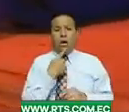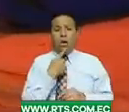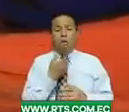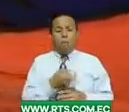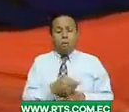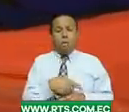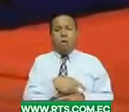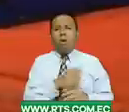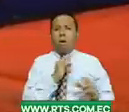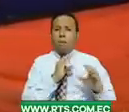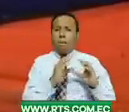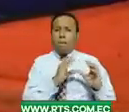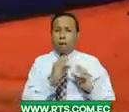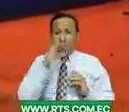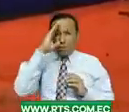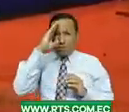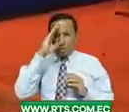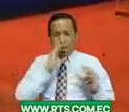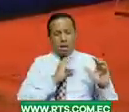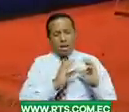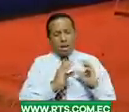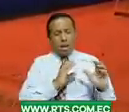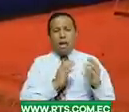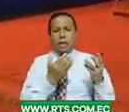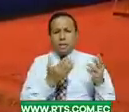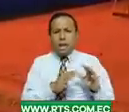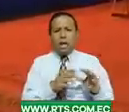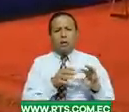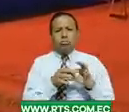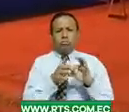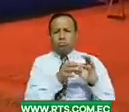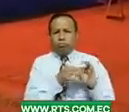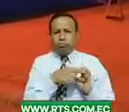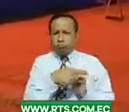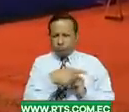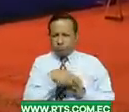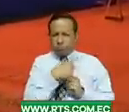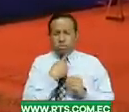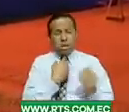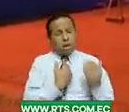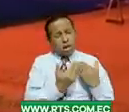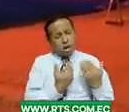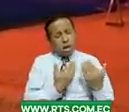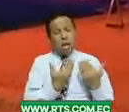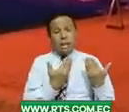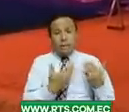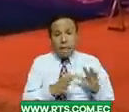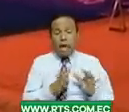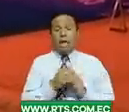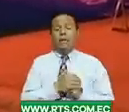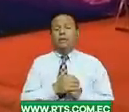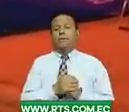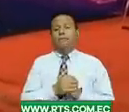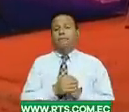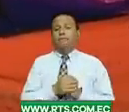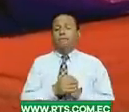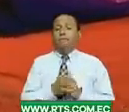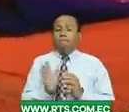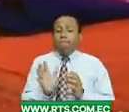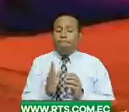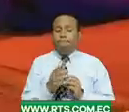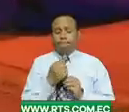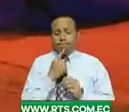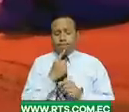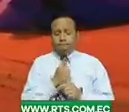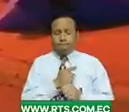Policía Nacional de la área del área de DINASET, pudieron conversar sobre qué posibilidades de haber cometido